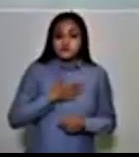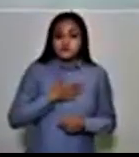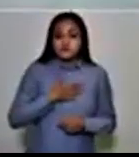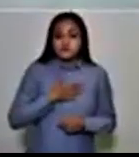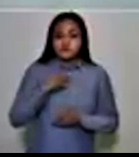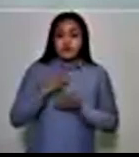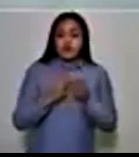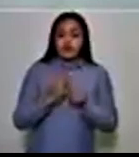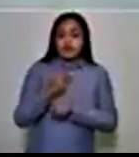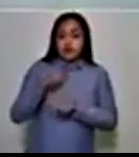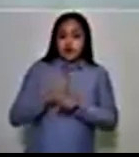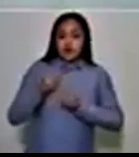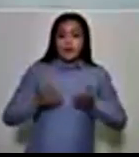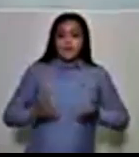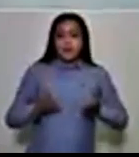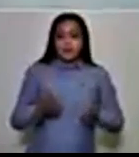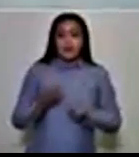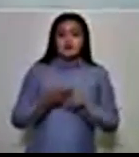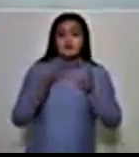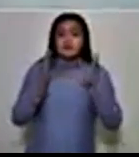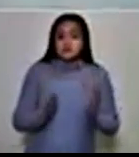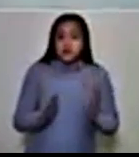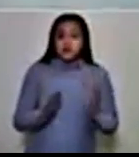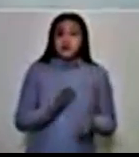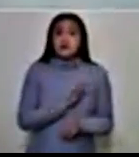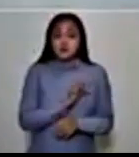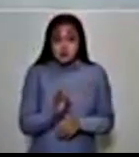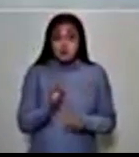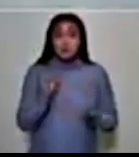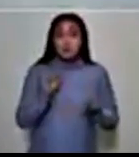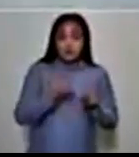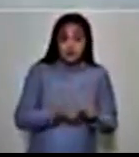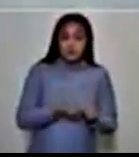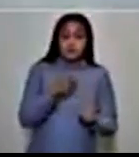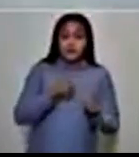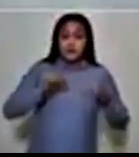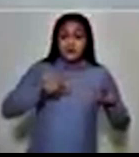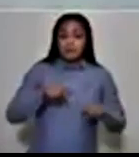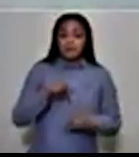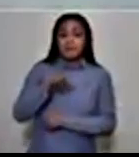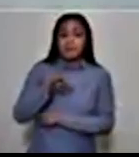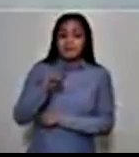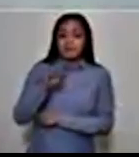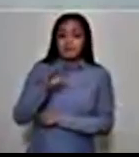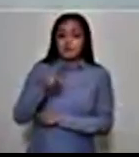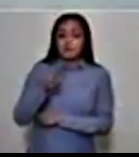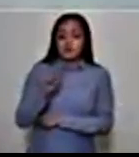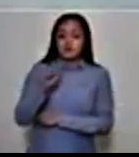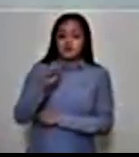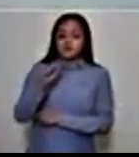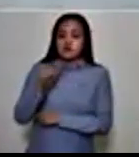del Plan Nacional Corre Caminos, que ya se puede registrar en la página de